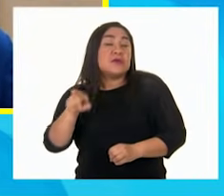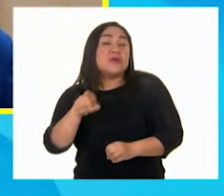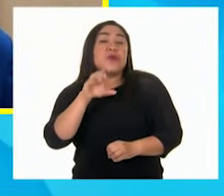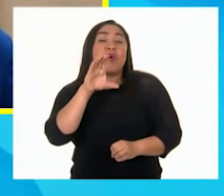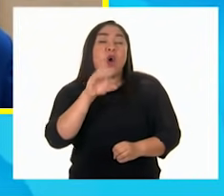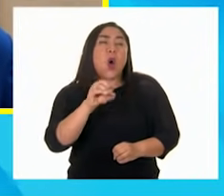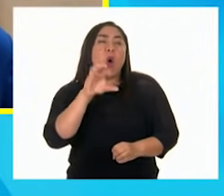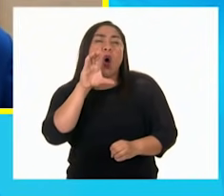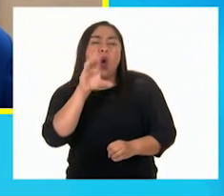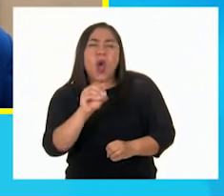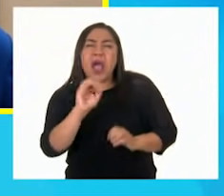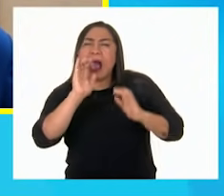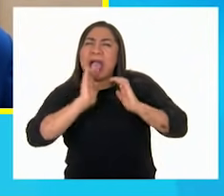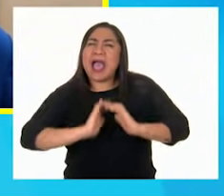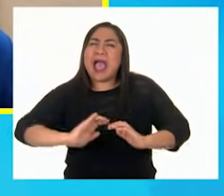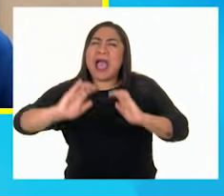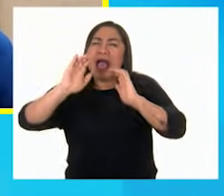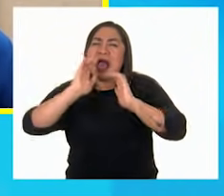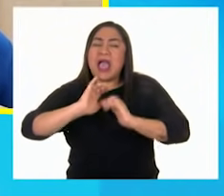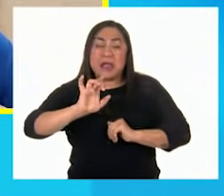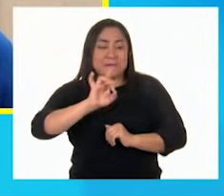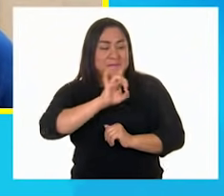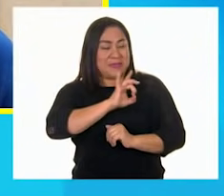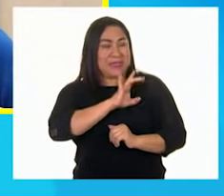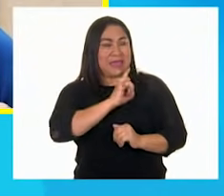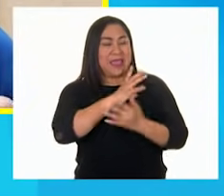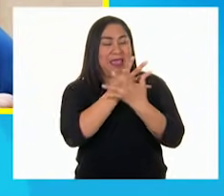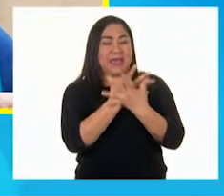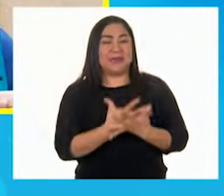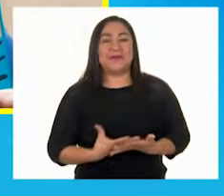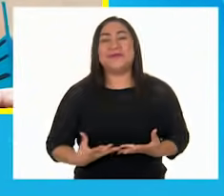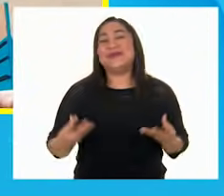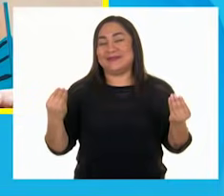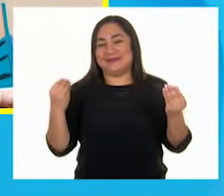el miedo nos quitó. Cucú,